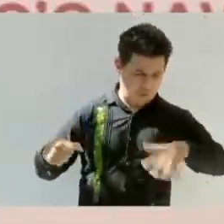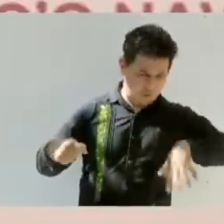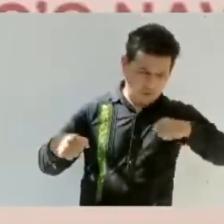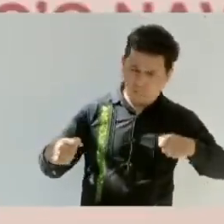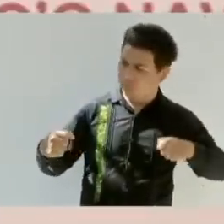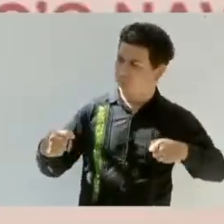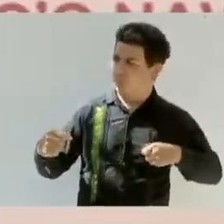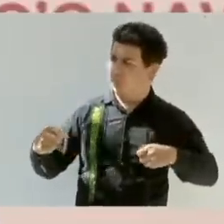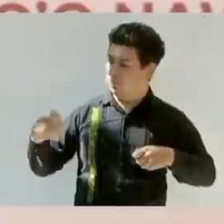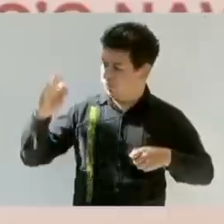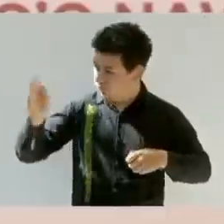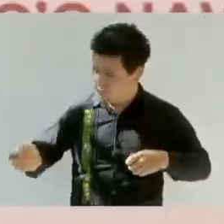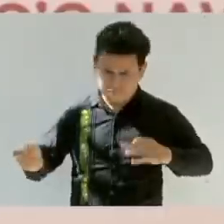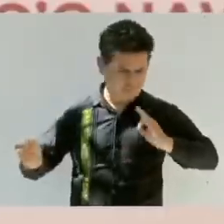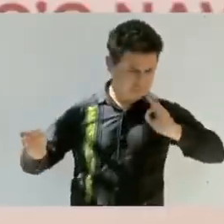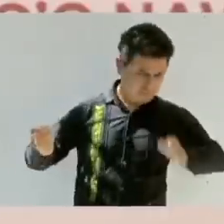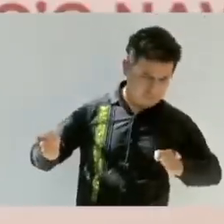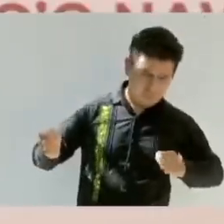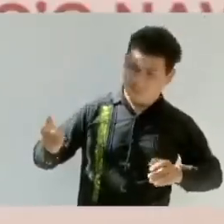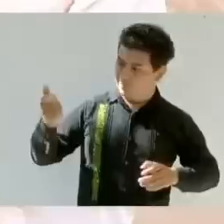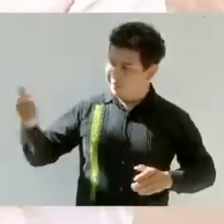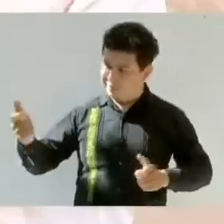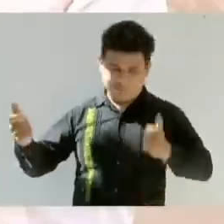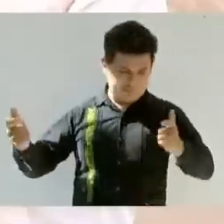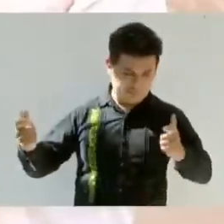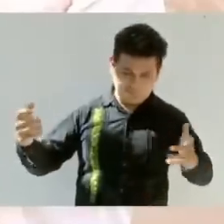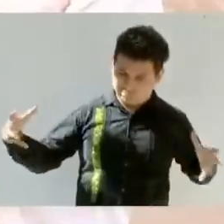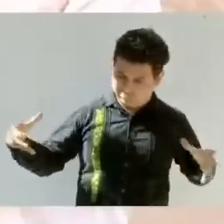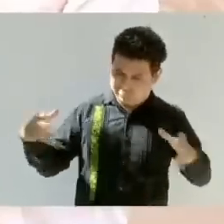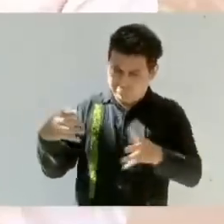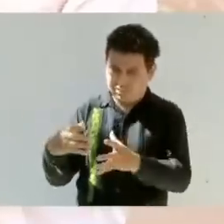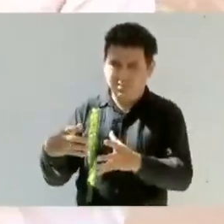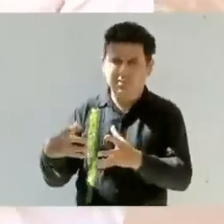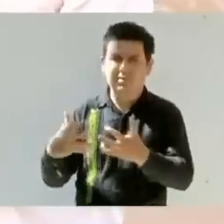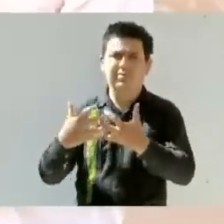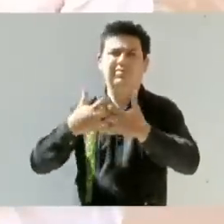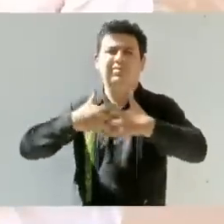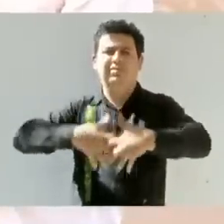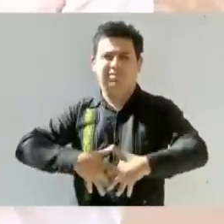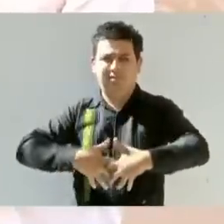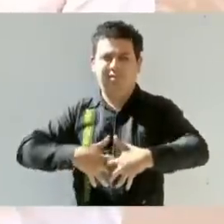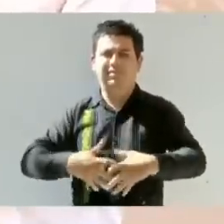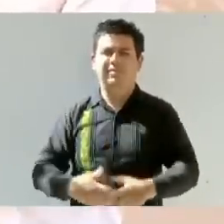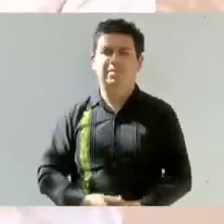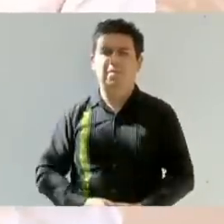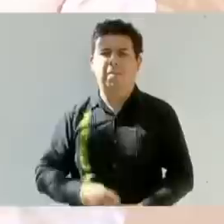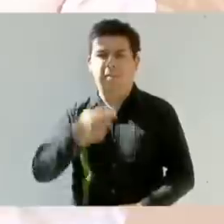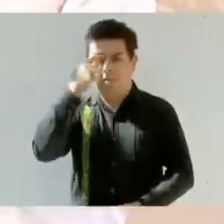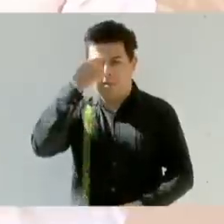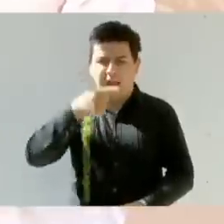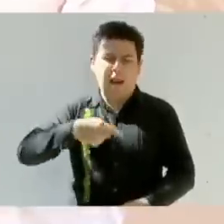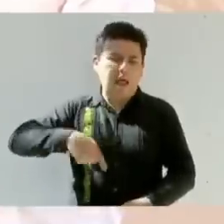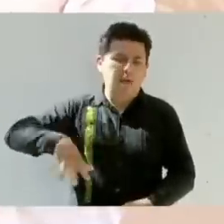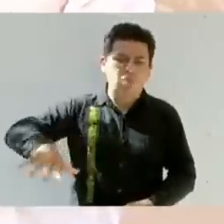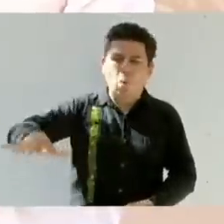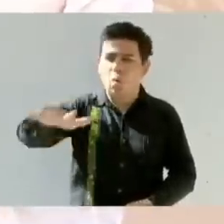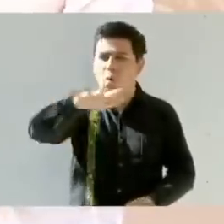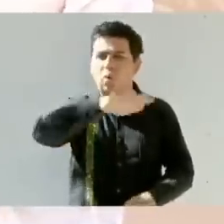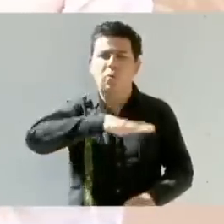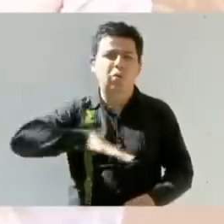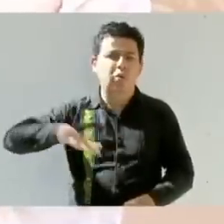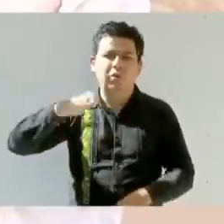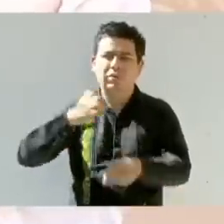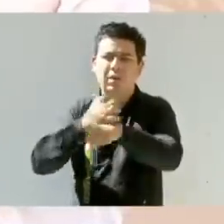voluntades, sumamos recursos. Y esto siempre pensando en el bien del pueblo, en el bien de